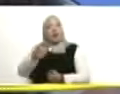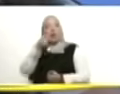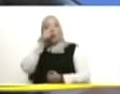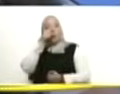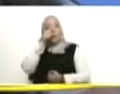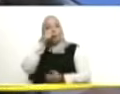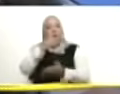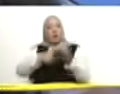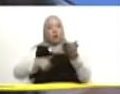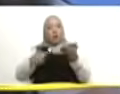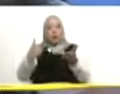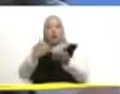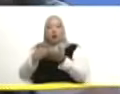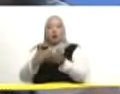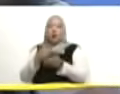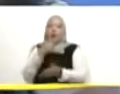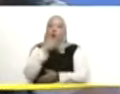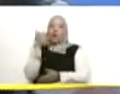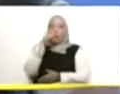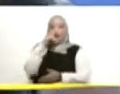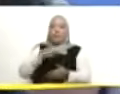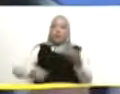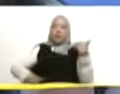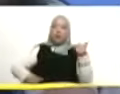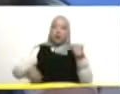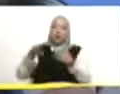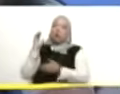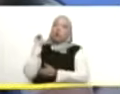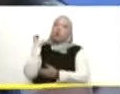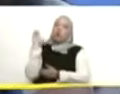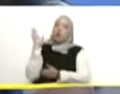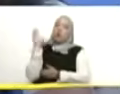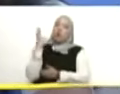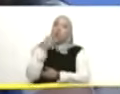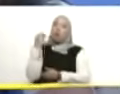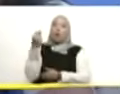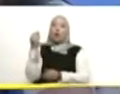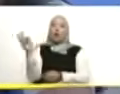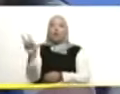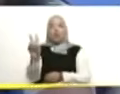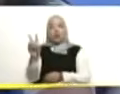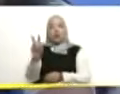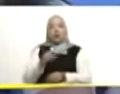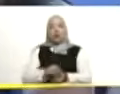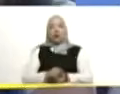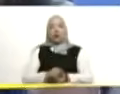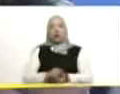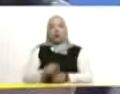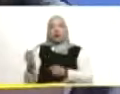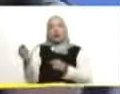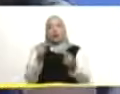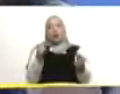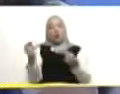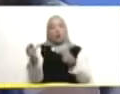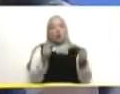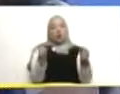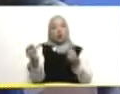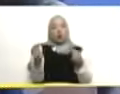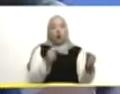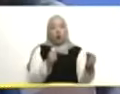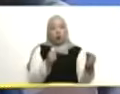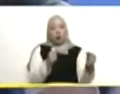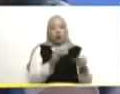que fueron entregados a usted en ese Congreso Juventud Venezuela y después por esa discusión.